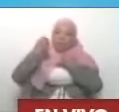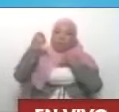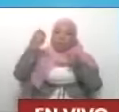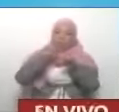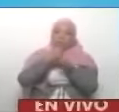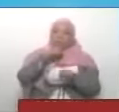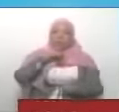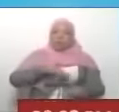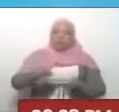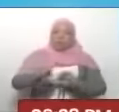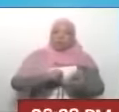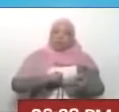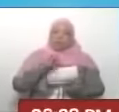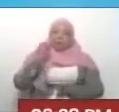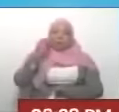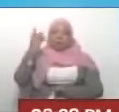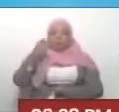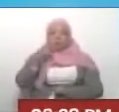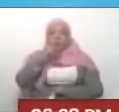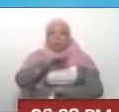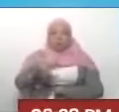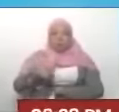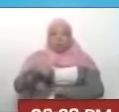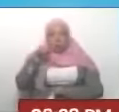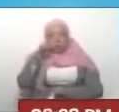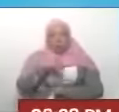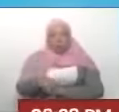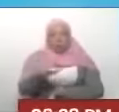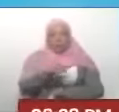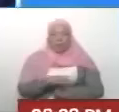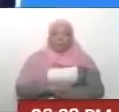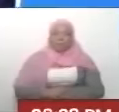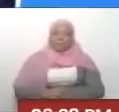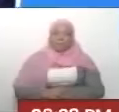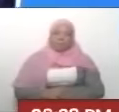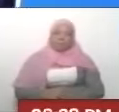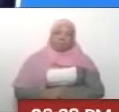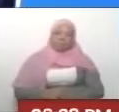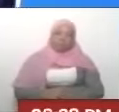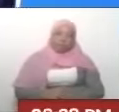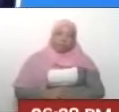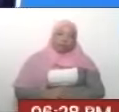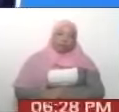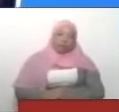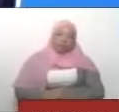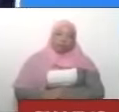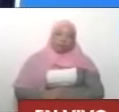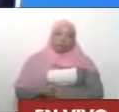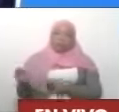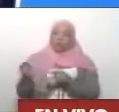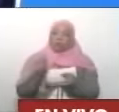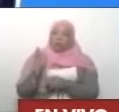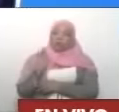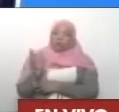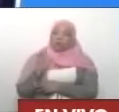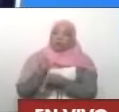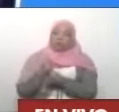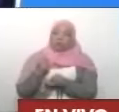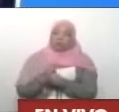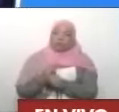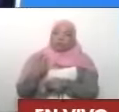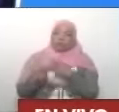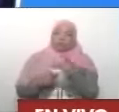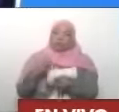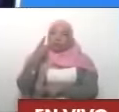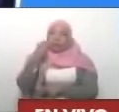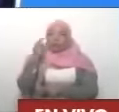que mueve esta idea de historia insurgente nuestra. Correcto. Fíjate, entonces, conversadito con la historia, yo espero